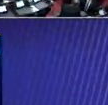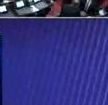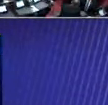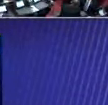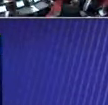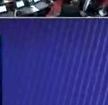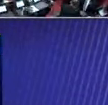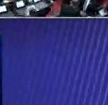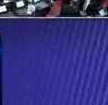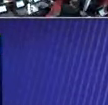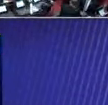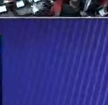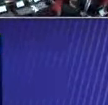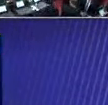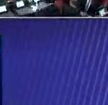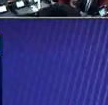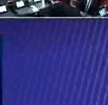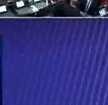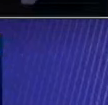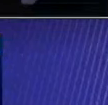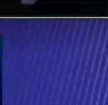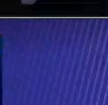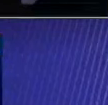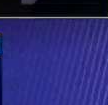Compañeros diputados, punto cuarto.